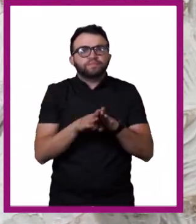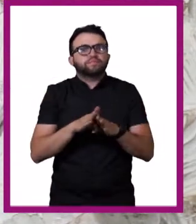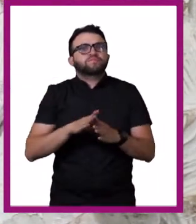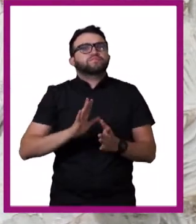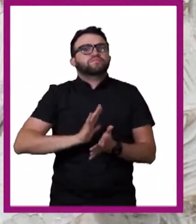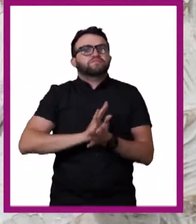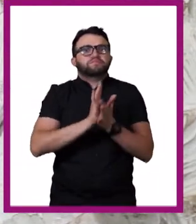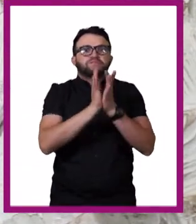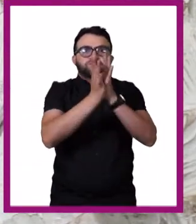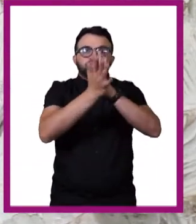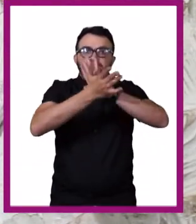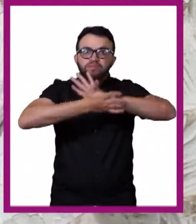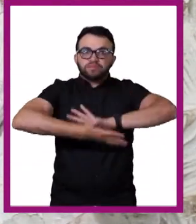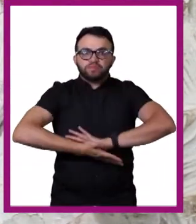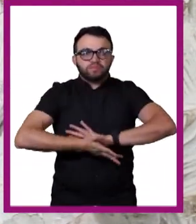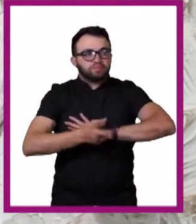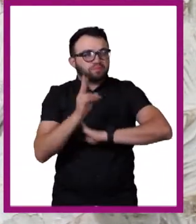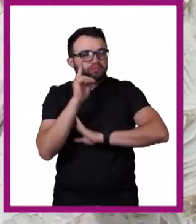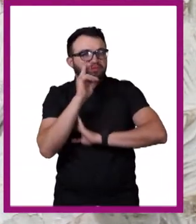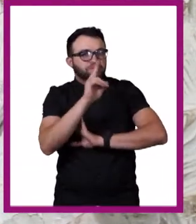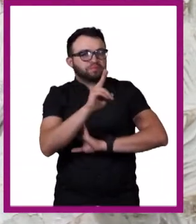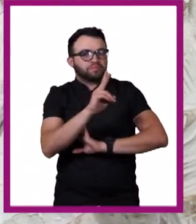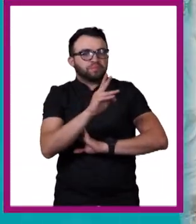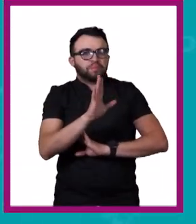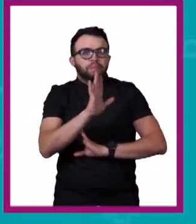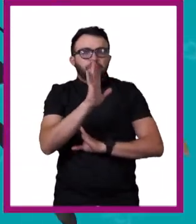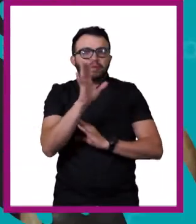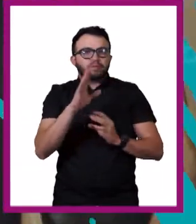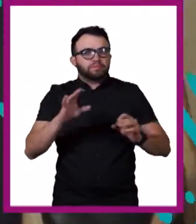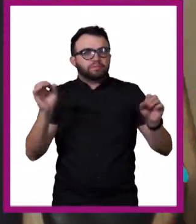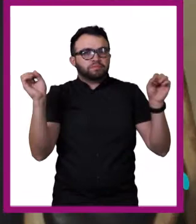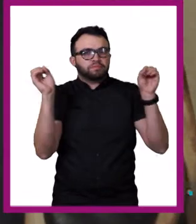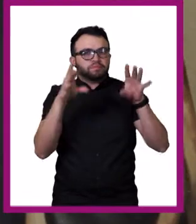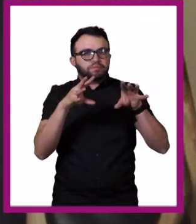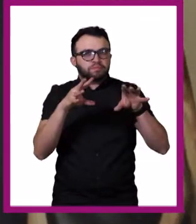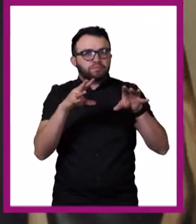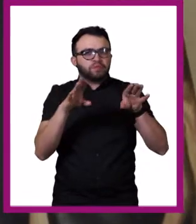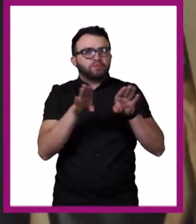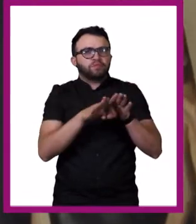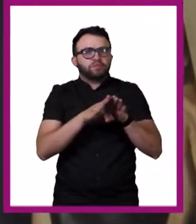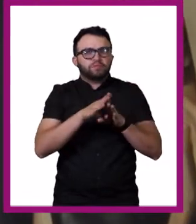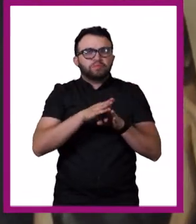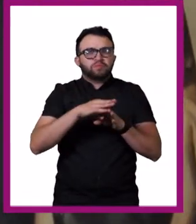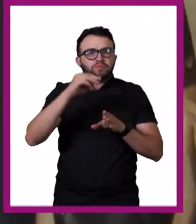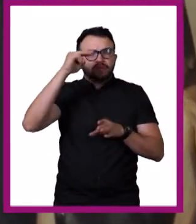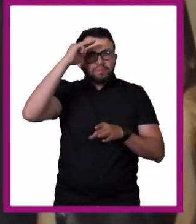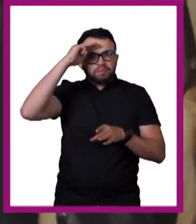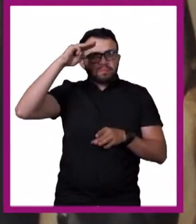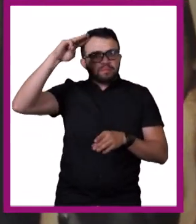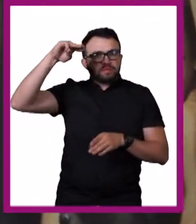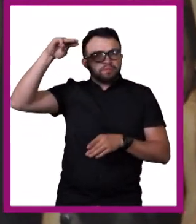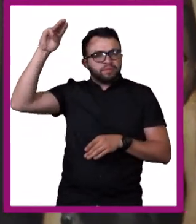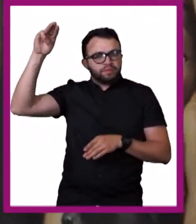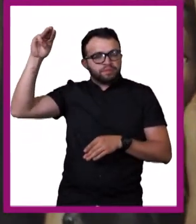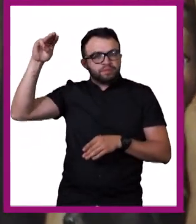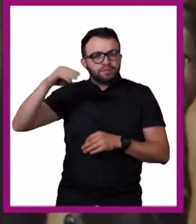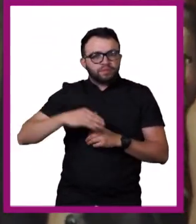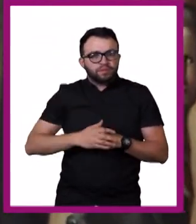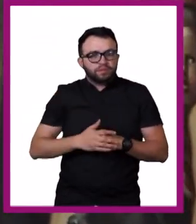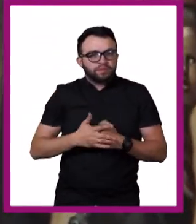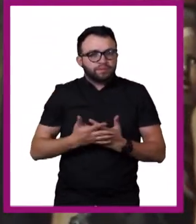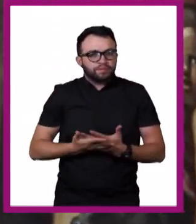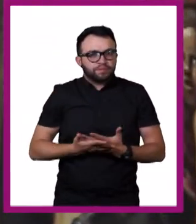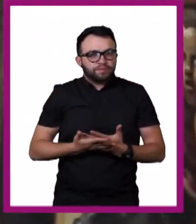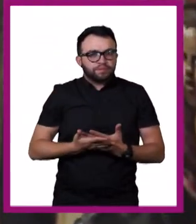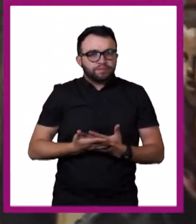en una obra mágica. Es de una gran maestría. Es decir, el